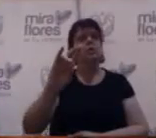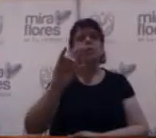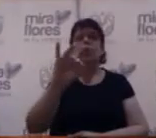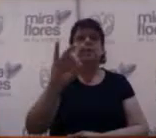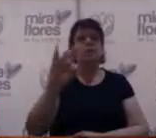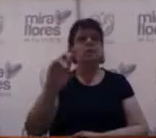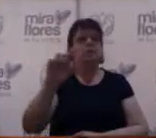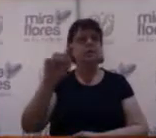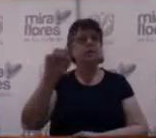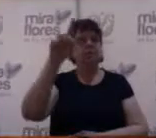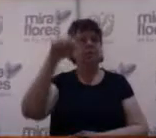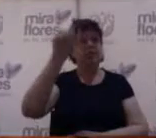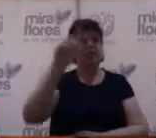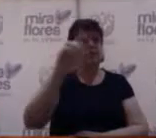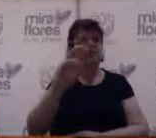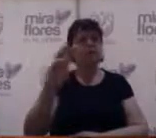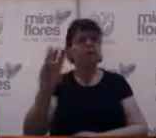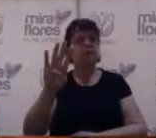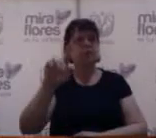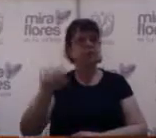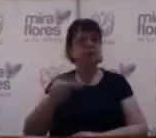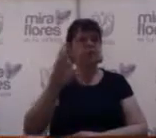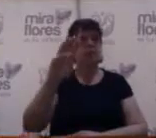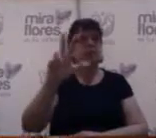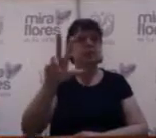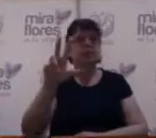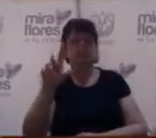187.664.639 soles. Dicho esto,